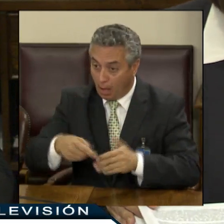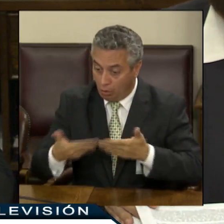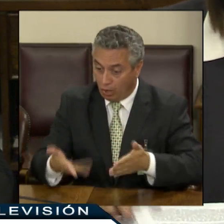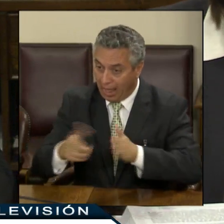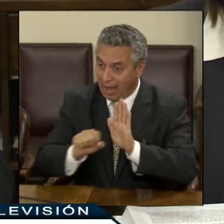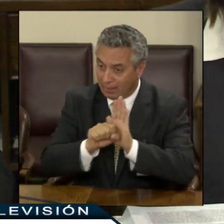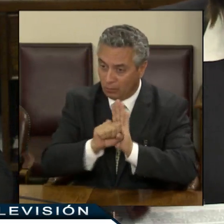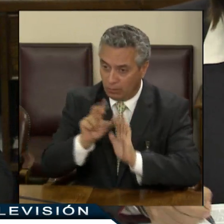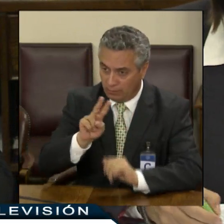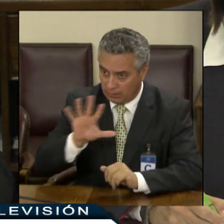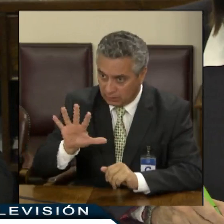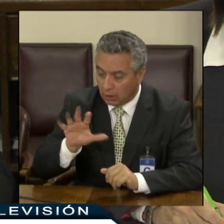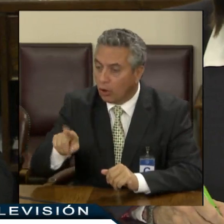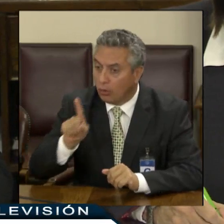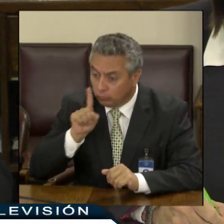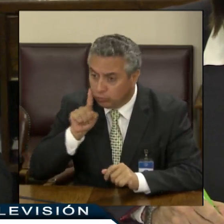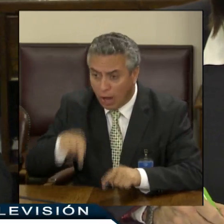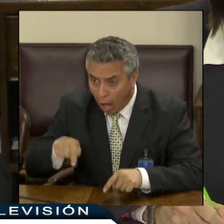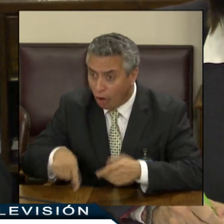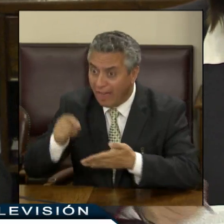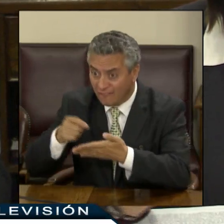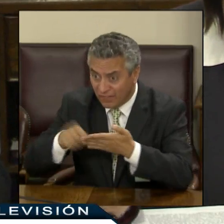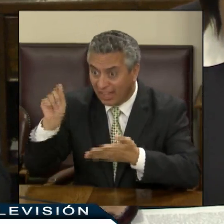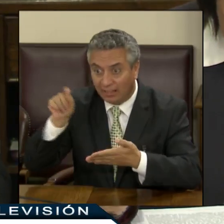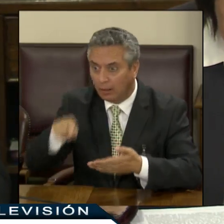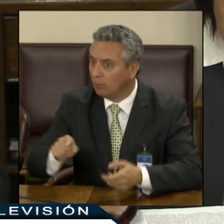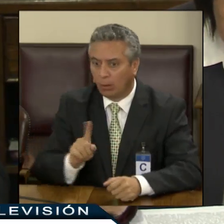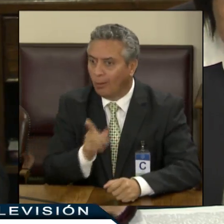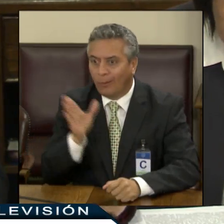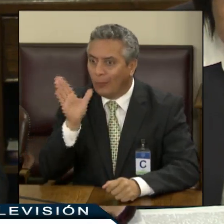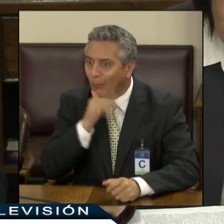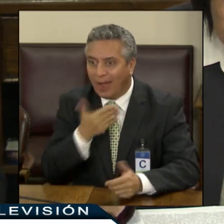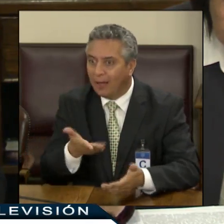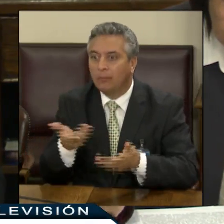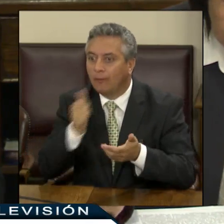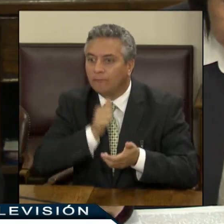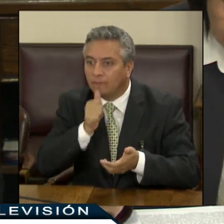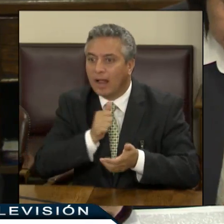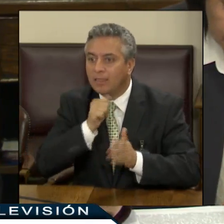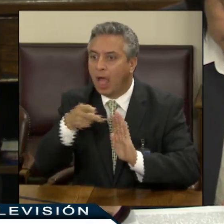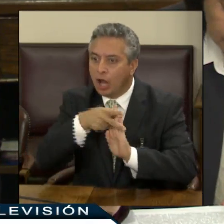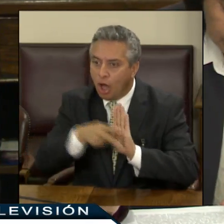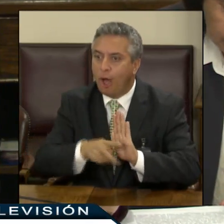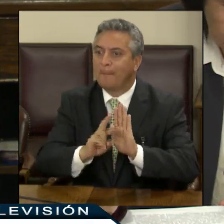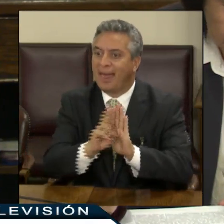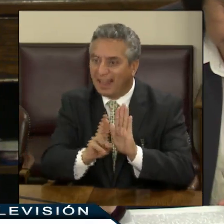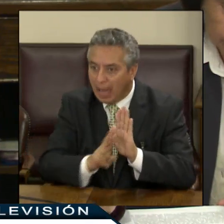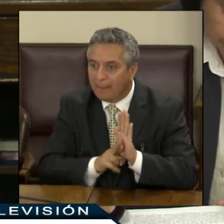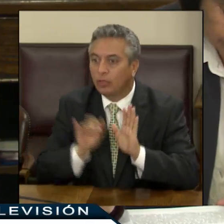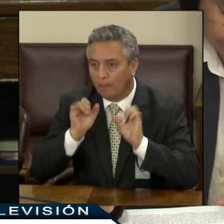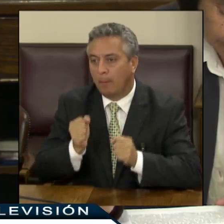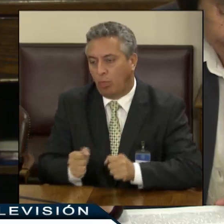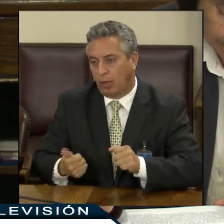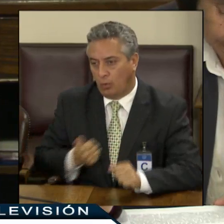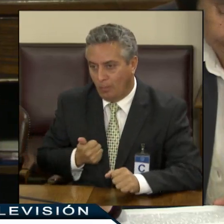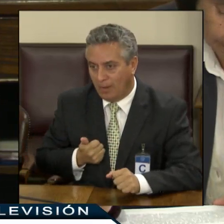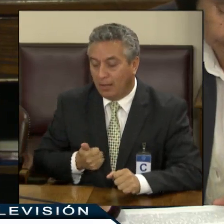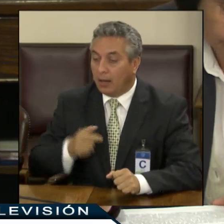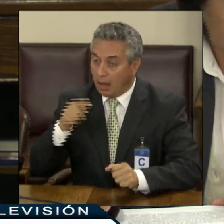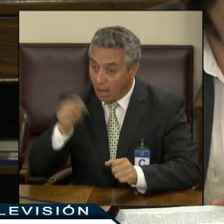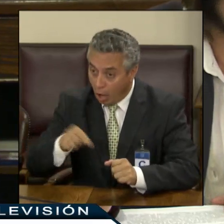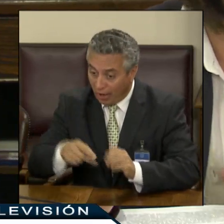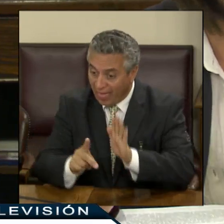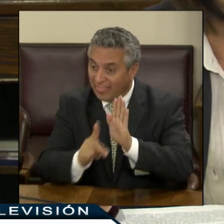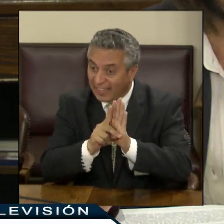25 si bien se encuentra vigente carece de eficacia por falta de Norma reglamentaria que la haga aplicable y respecto del